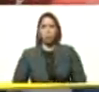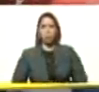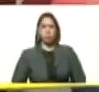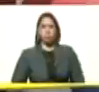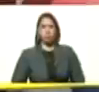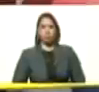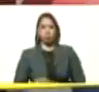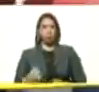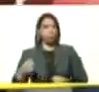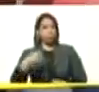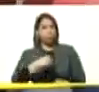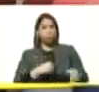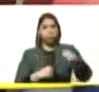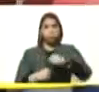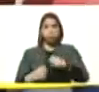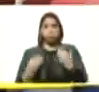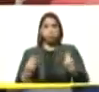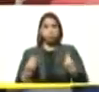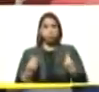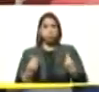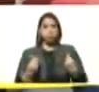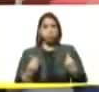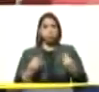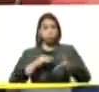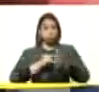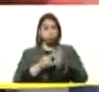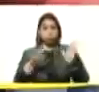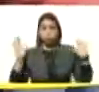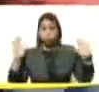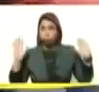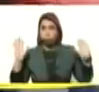el recto. Pero